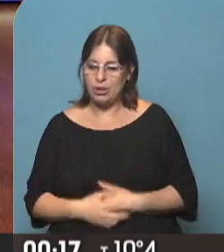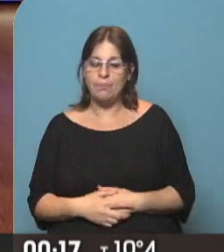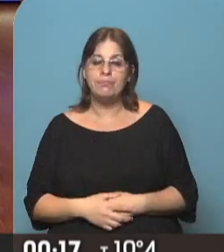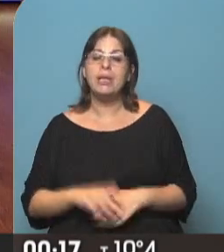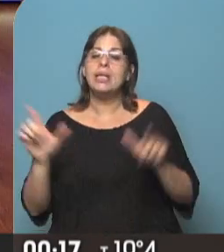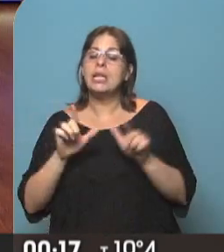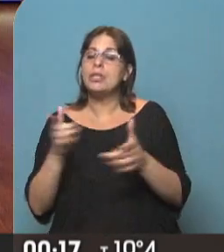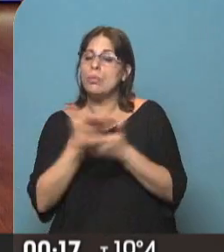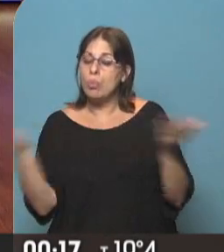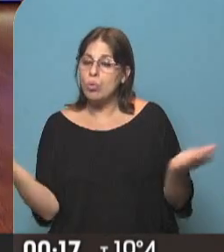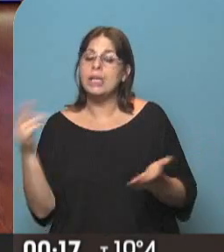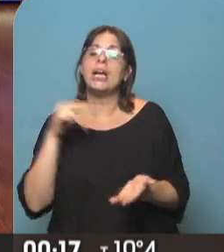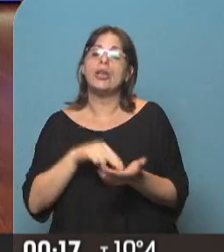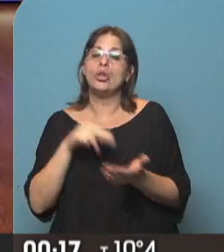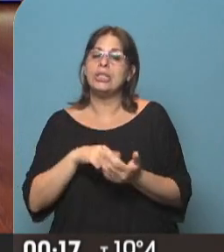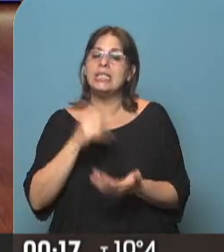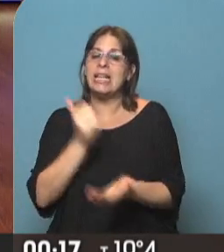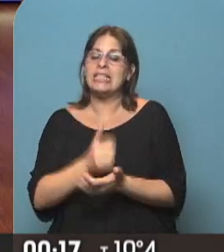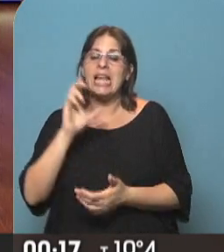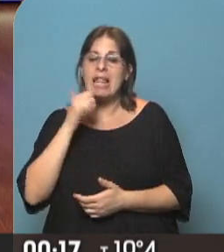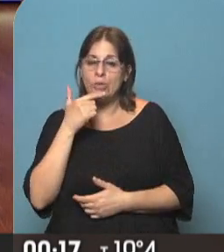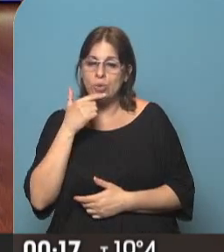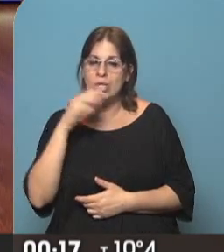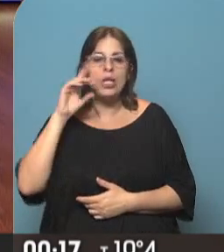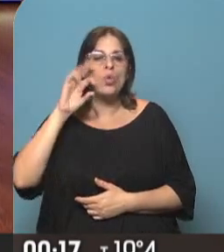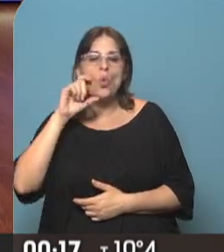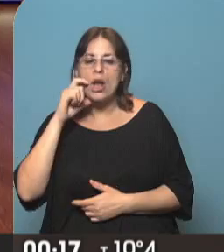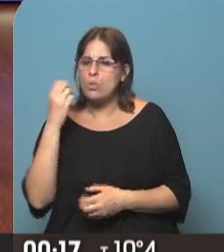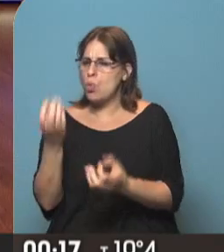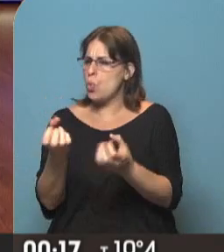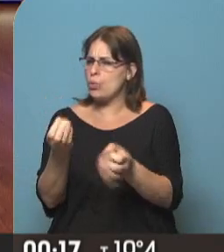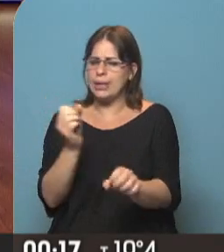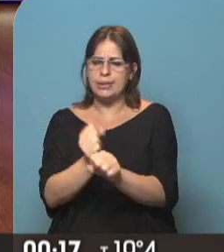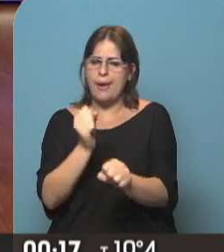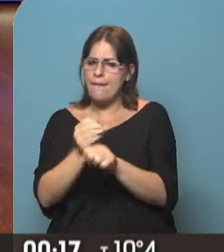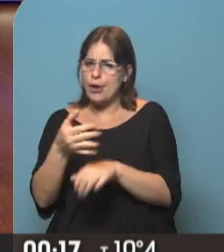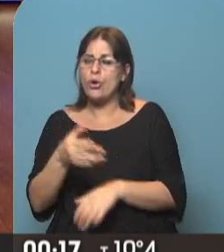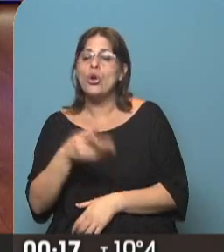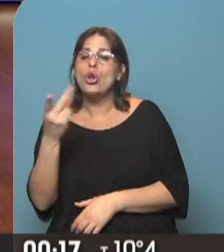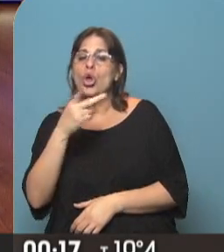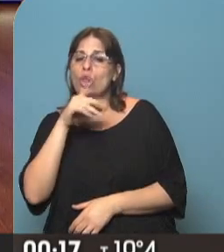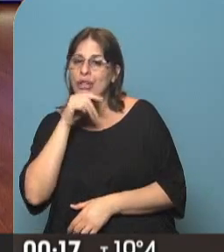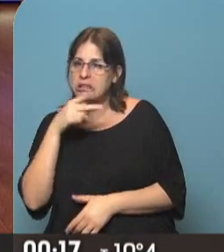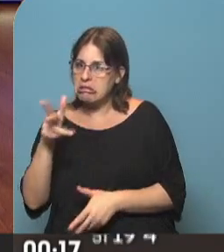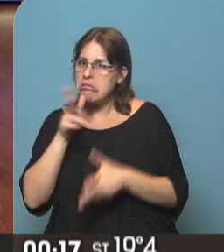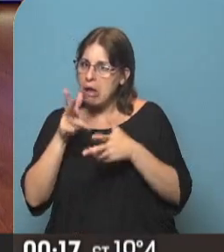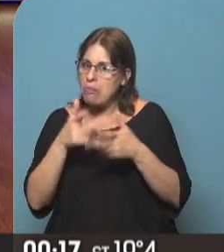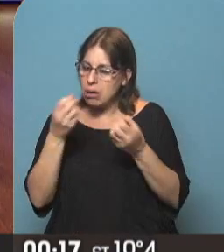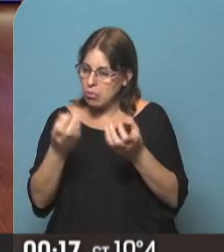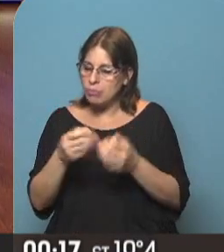en Lanús, una ciudad que hoy no duerme. Eduardo, fantástico. El trabajo, el testimonio, me quedé con las